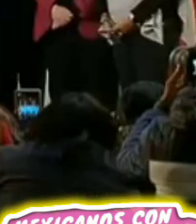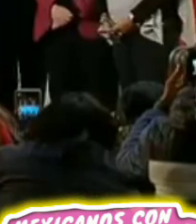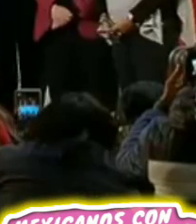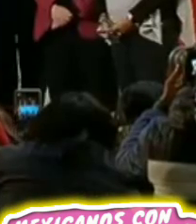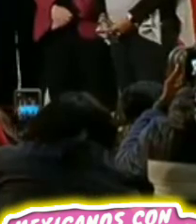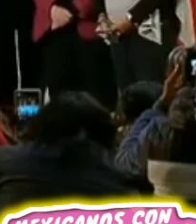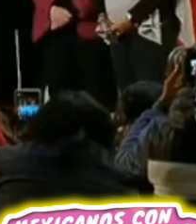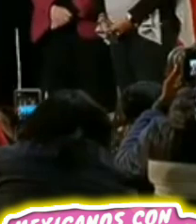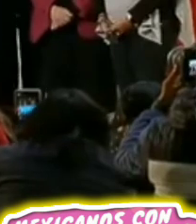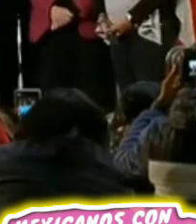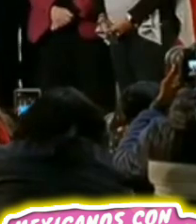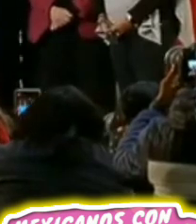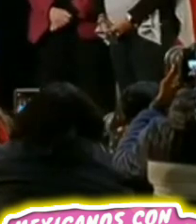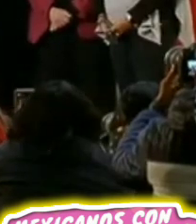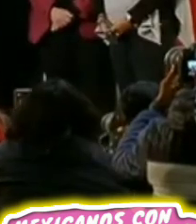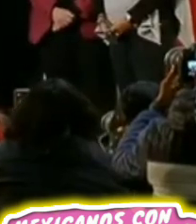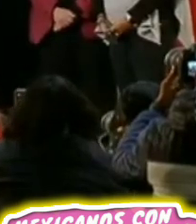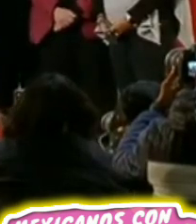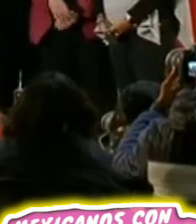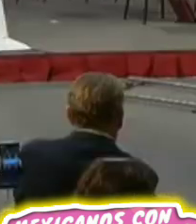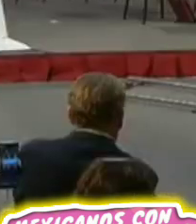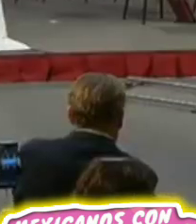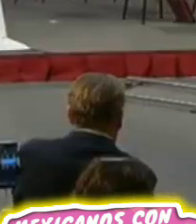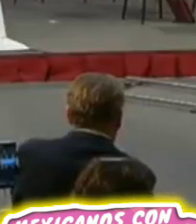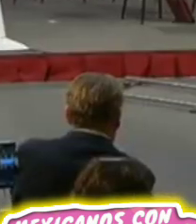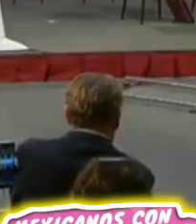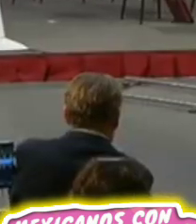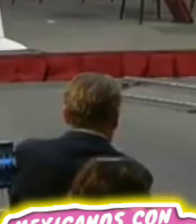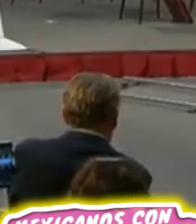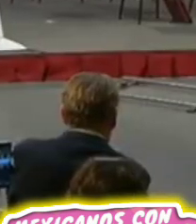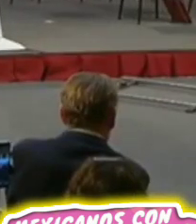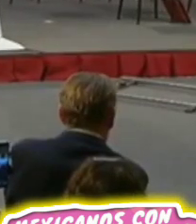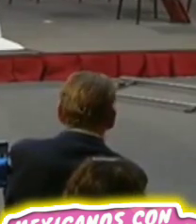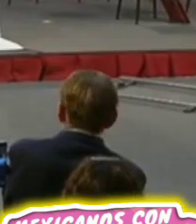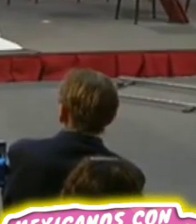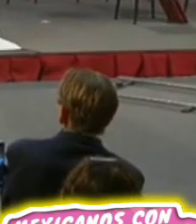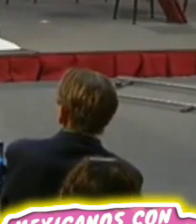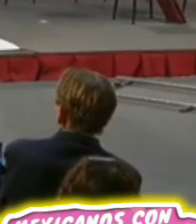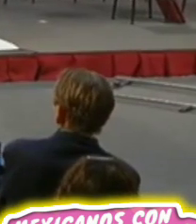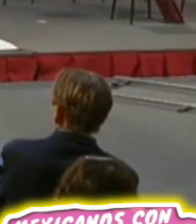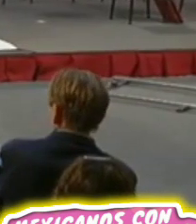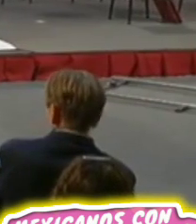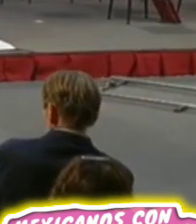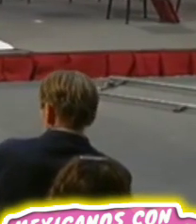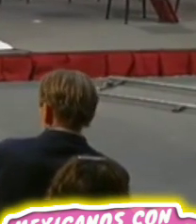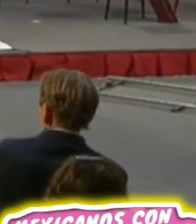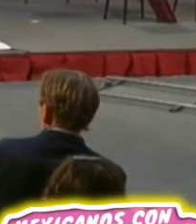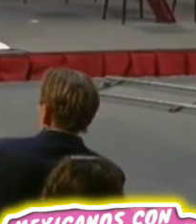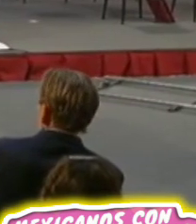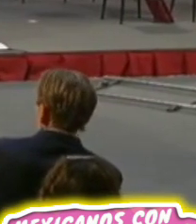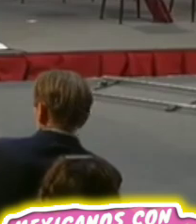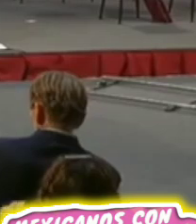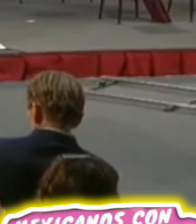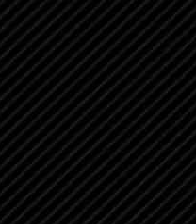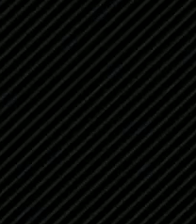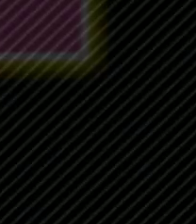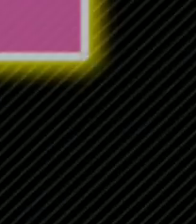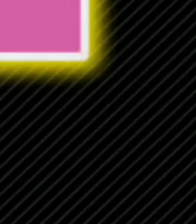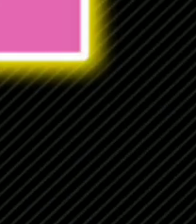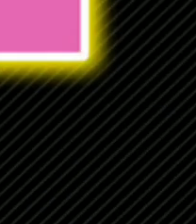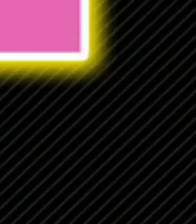Gracias. Doctora, su agenda en la tarde. Ya nos vamos. ¿Y en la tarde qué hará? Gracias.